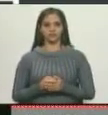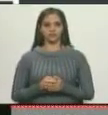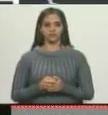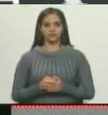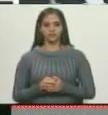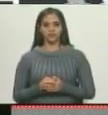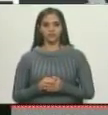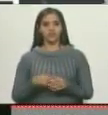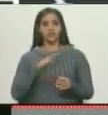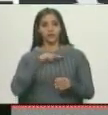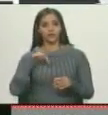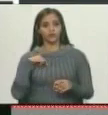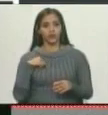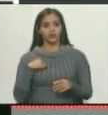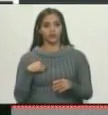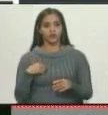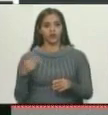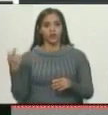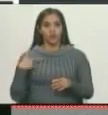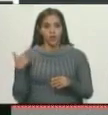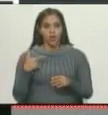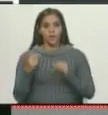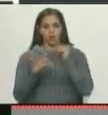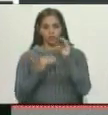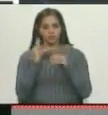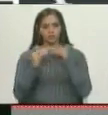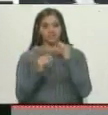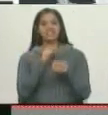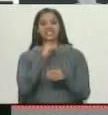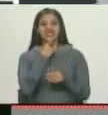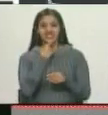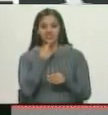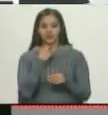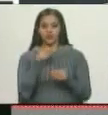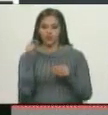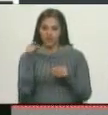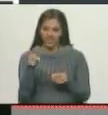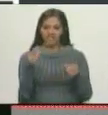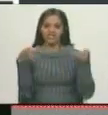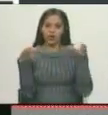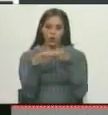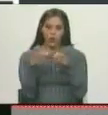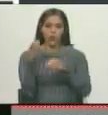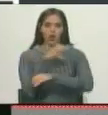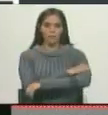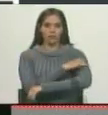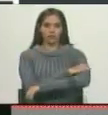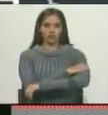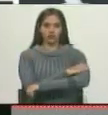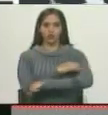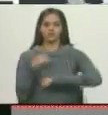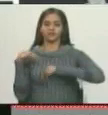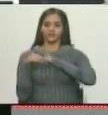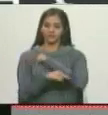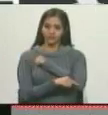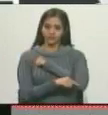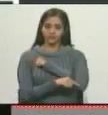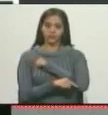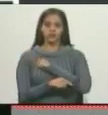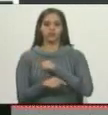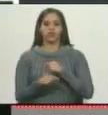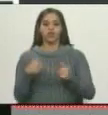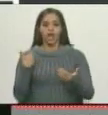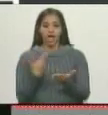Y nosotros estuvimos en conversaciones secretas con este sector de la oposición extremista hasta que